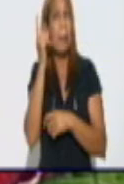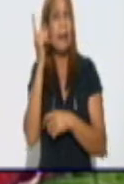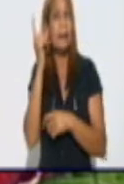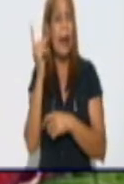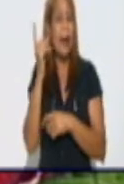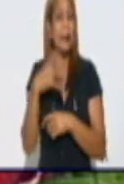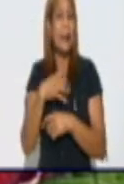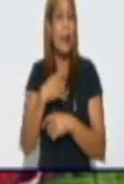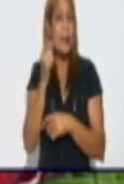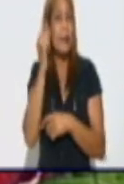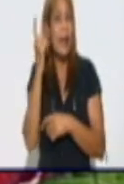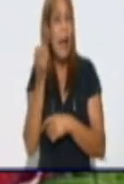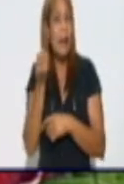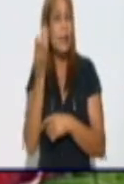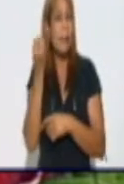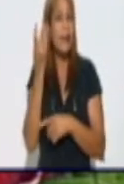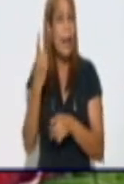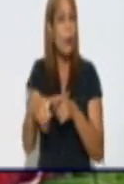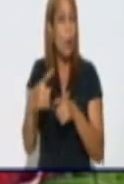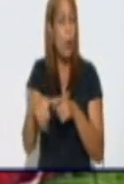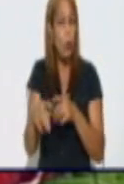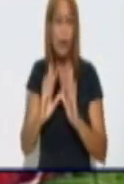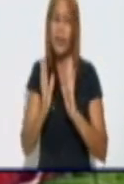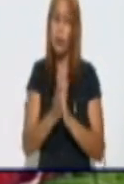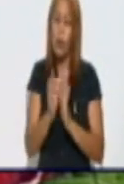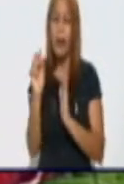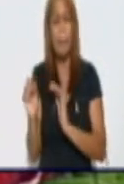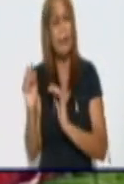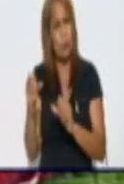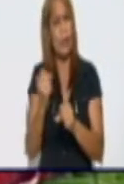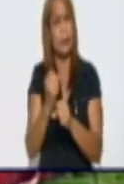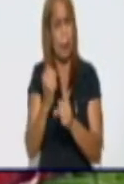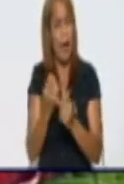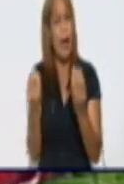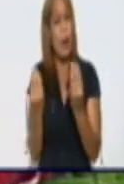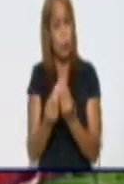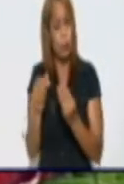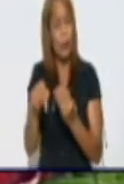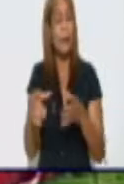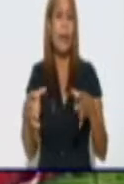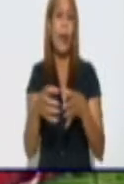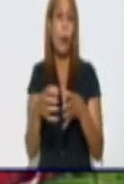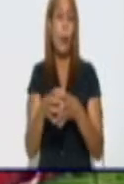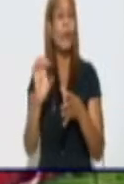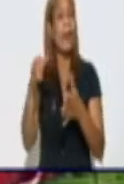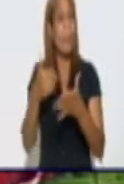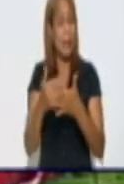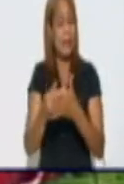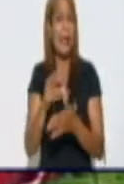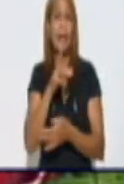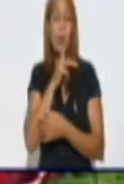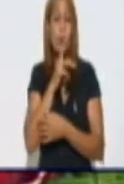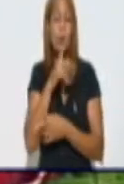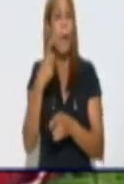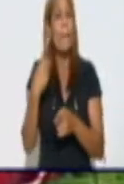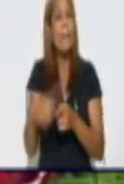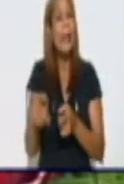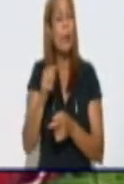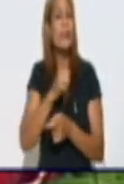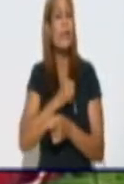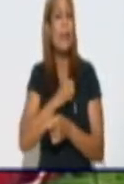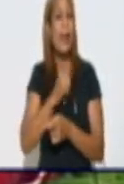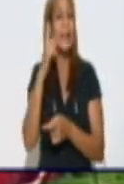los mecánicos, de los torneros, de los especialistas de esta entidad. Pero quisiera, en primer lugar, la